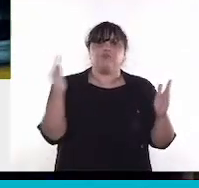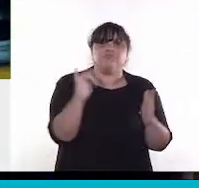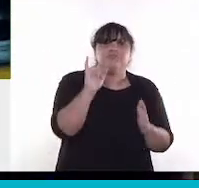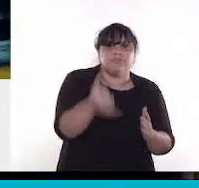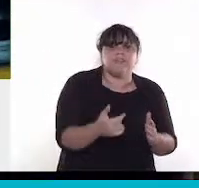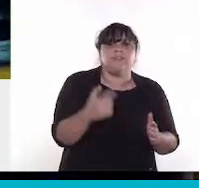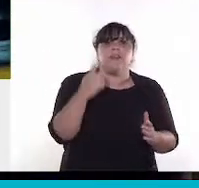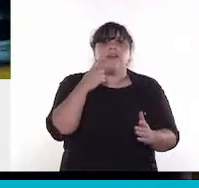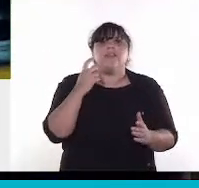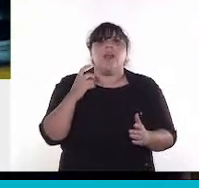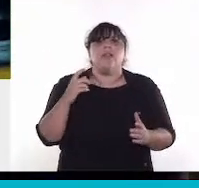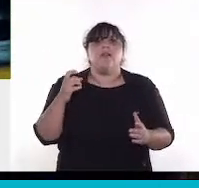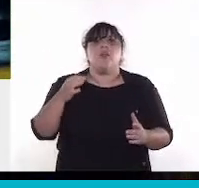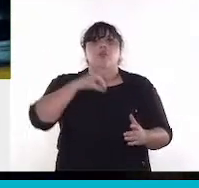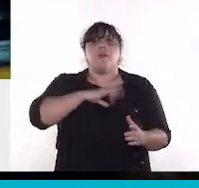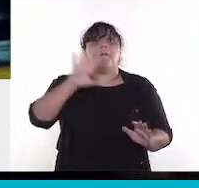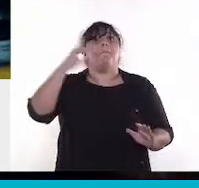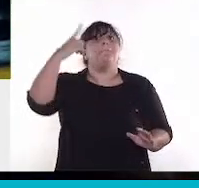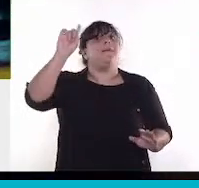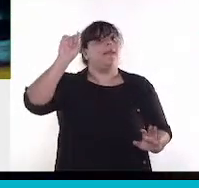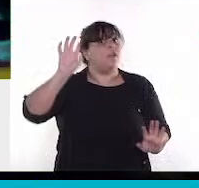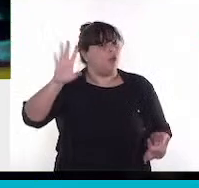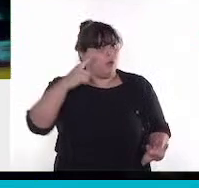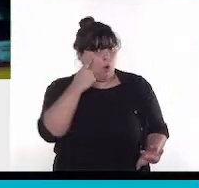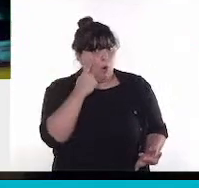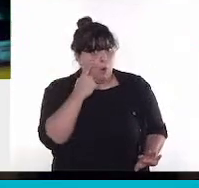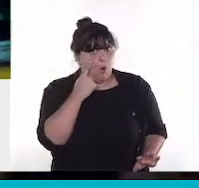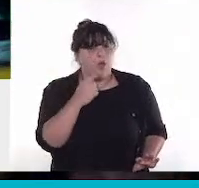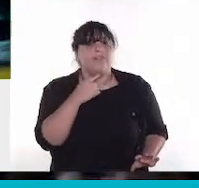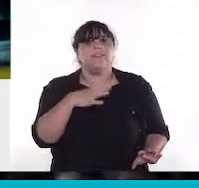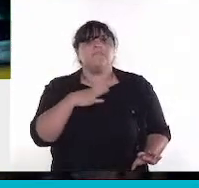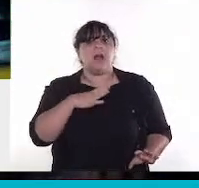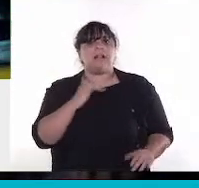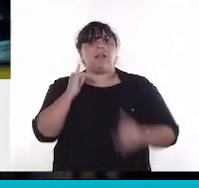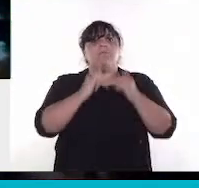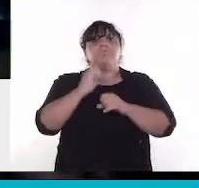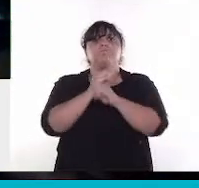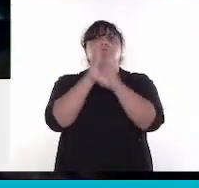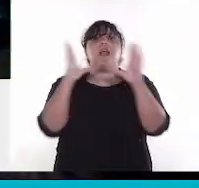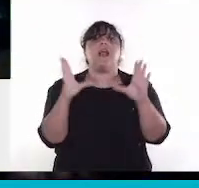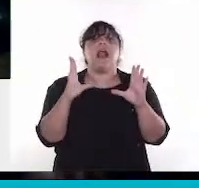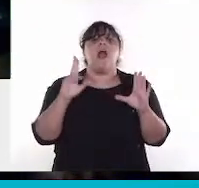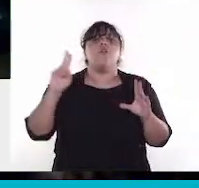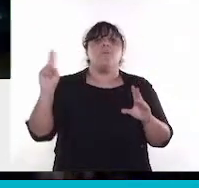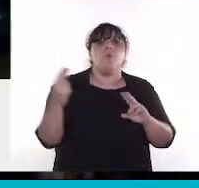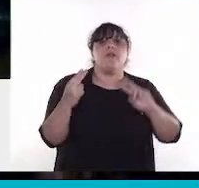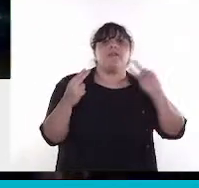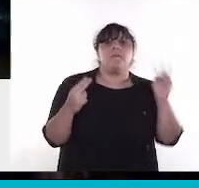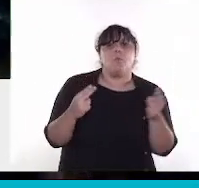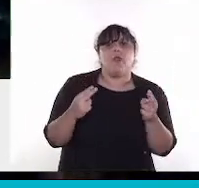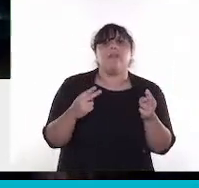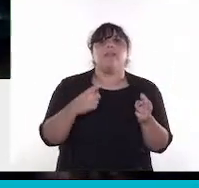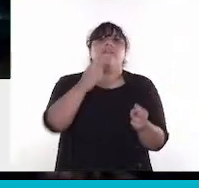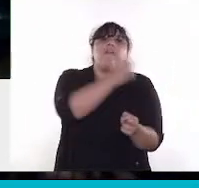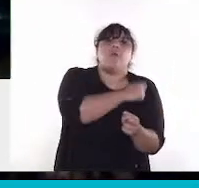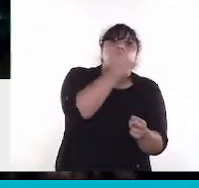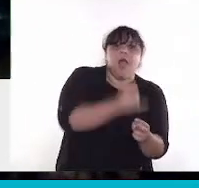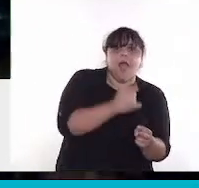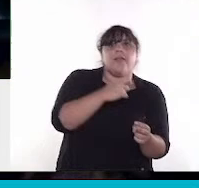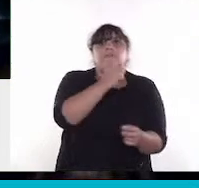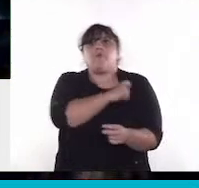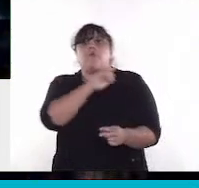pudo, atención con esto, pero no pudo especificar la diferencia de muertes entre vacunados y no vacunados ni